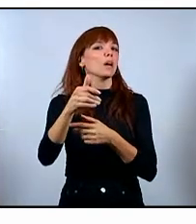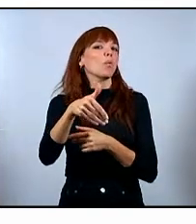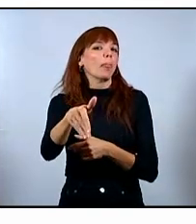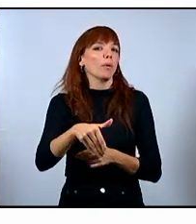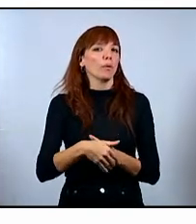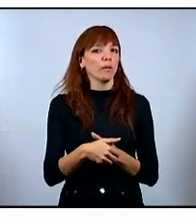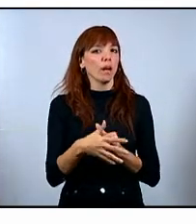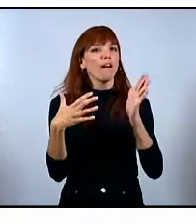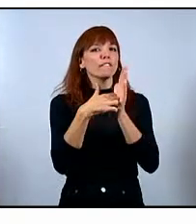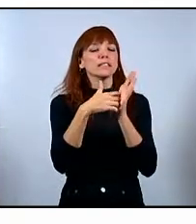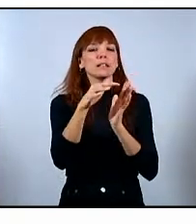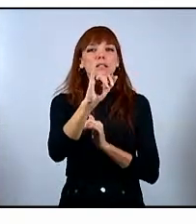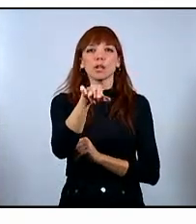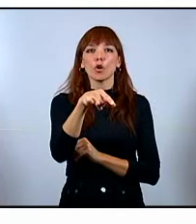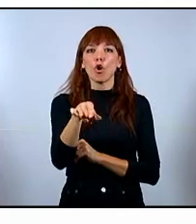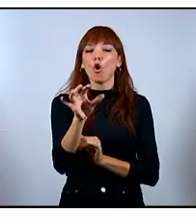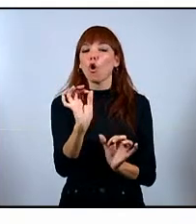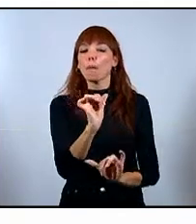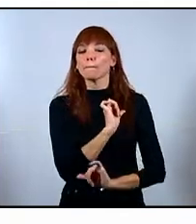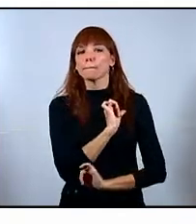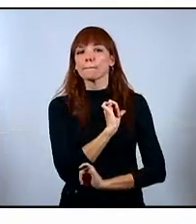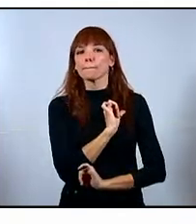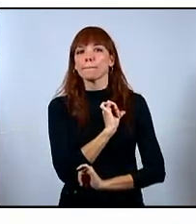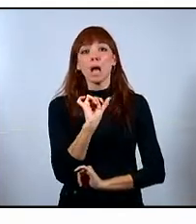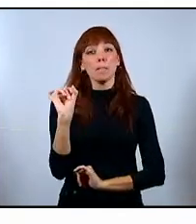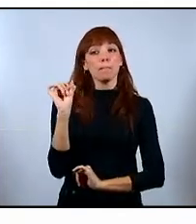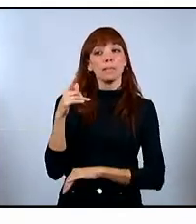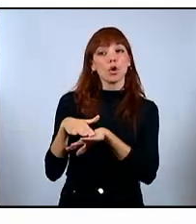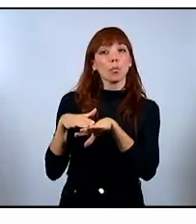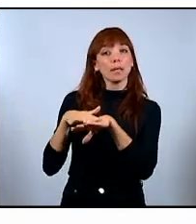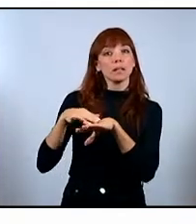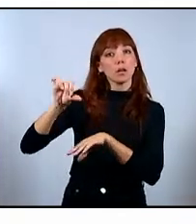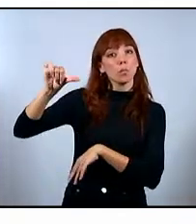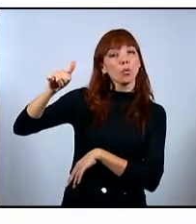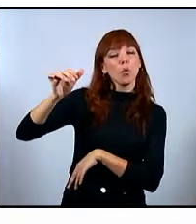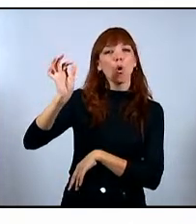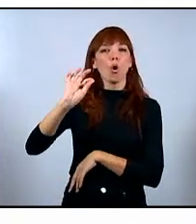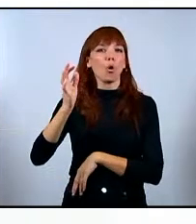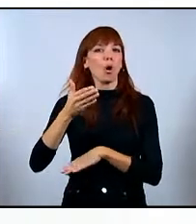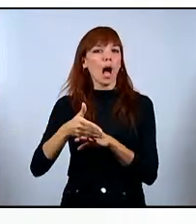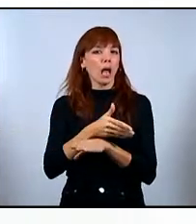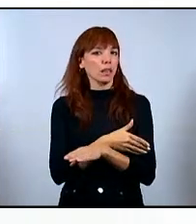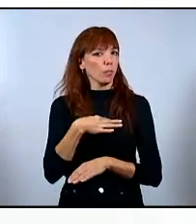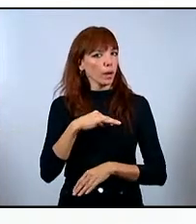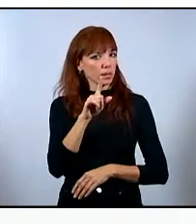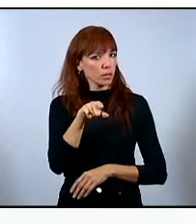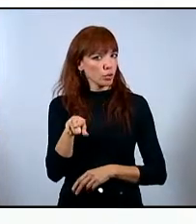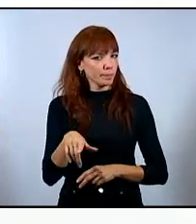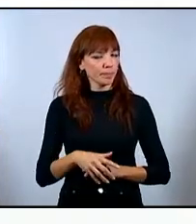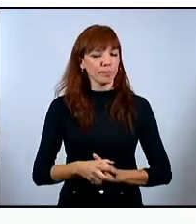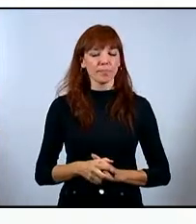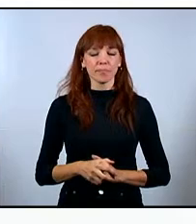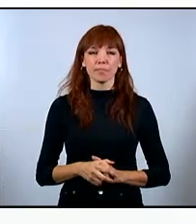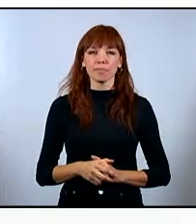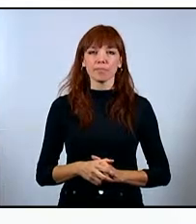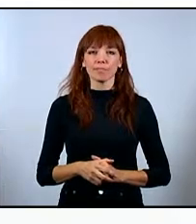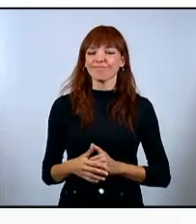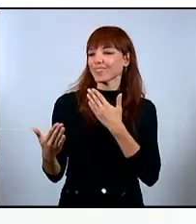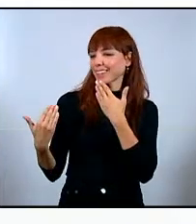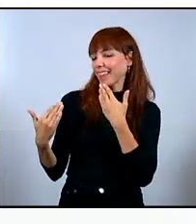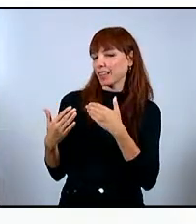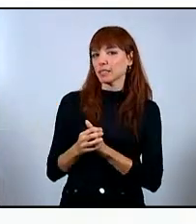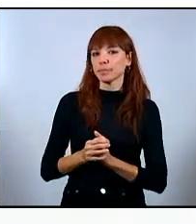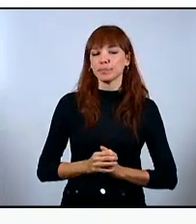fecha y si al final hay que esperar a que el Ministerio diga las entregas a cuenta o se podrá hacer antes. Muy bien, muchas